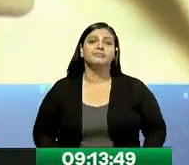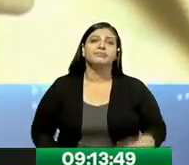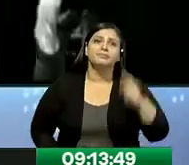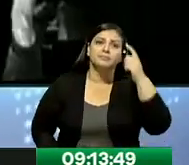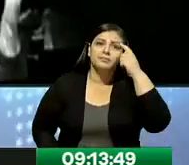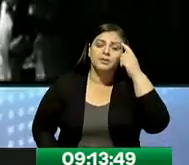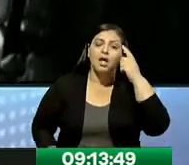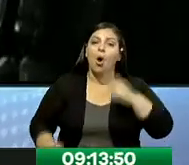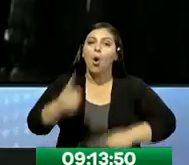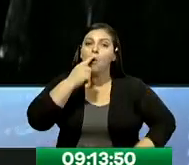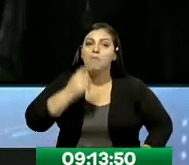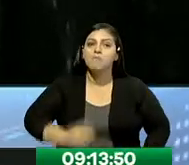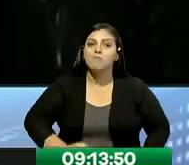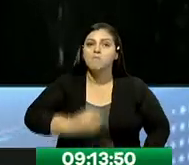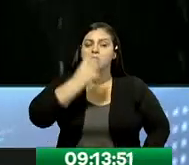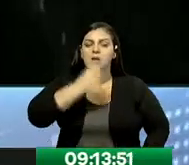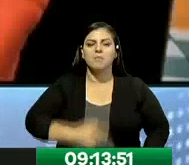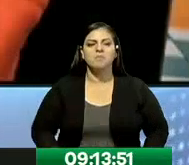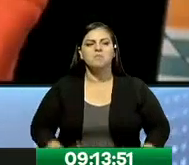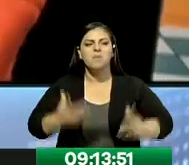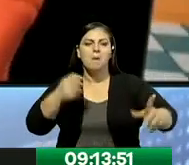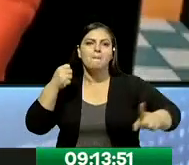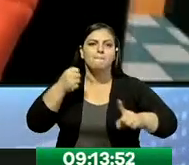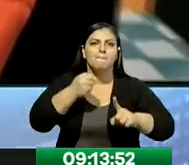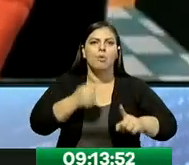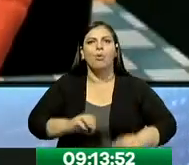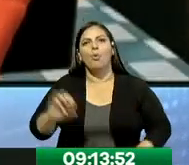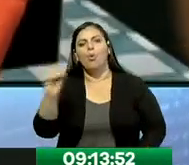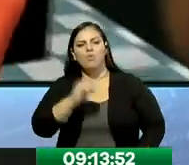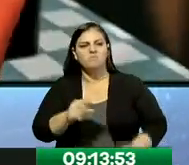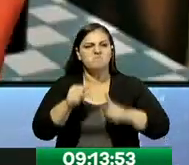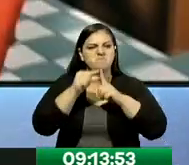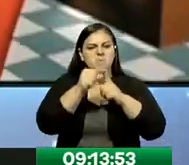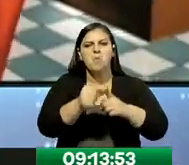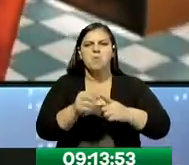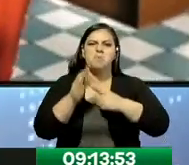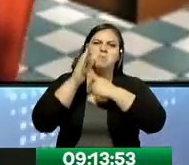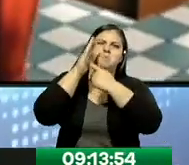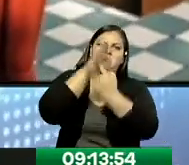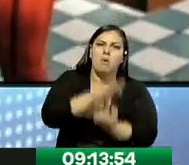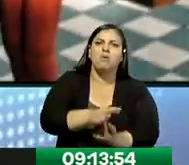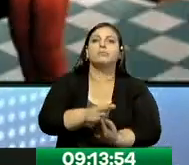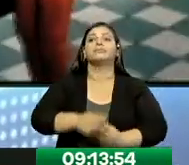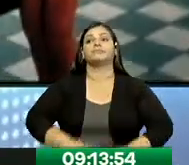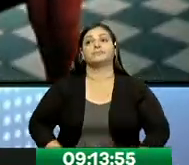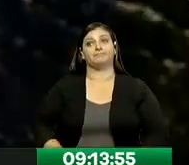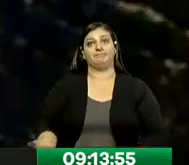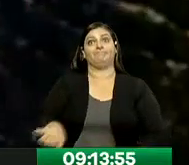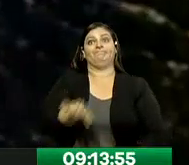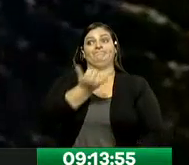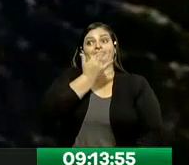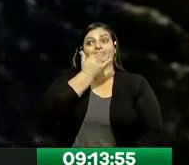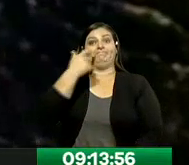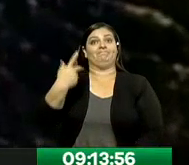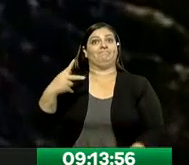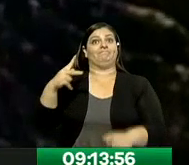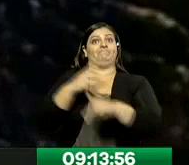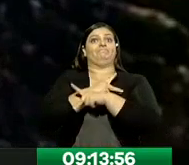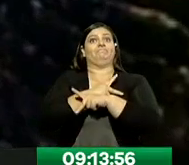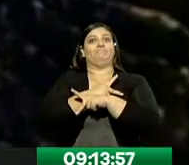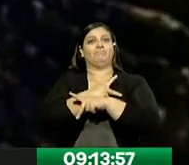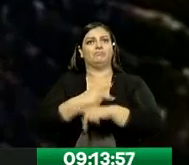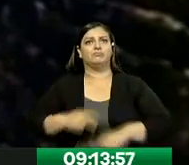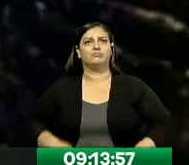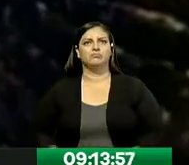sus agresiones de cualquier tipo y culmina con la física, estamos frente a una bomba de tiempo. Mientras que el perfil de la